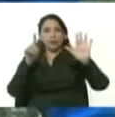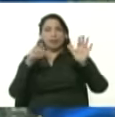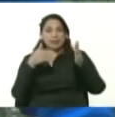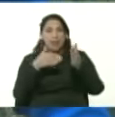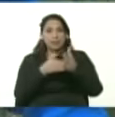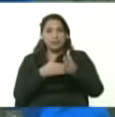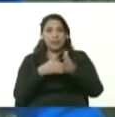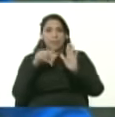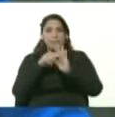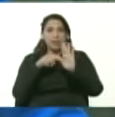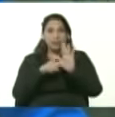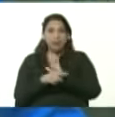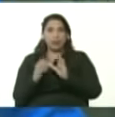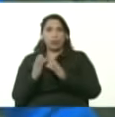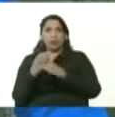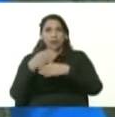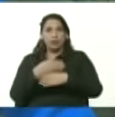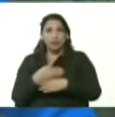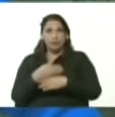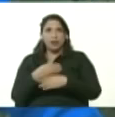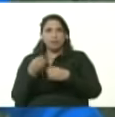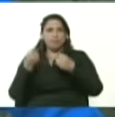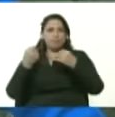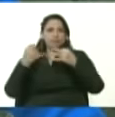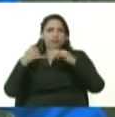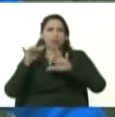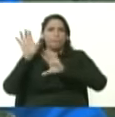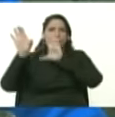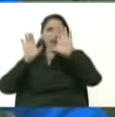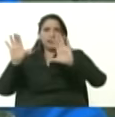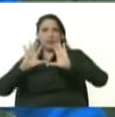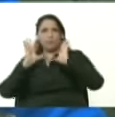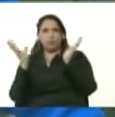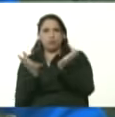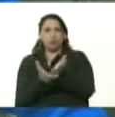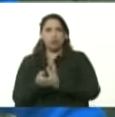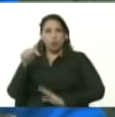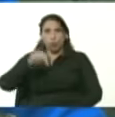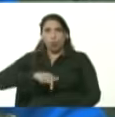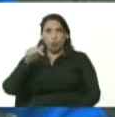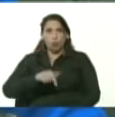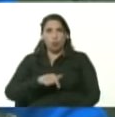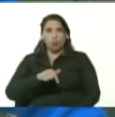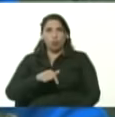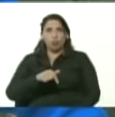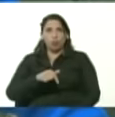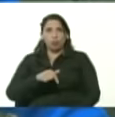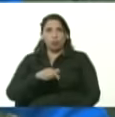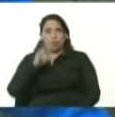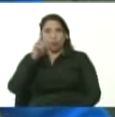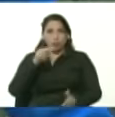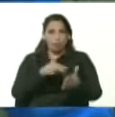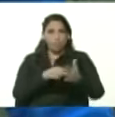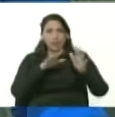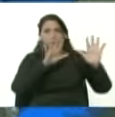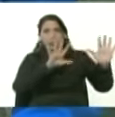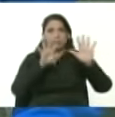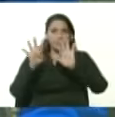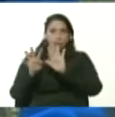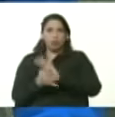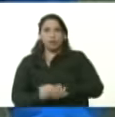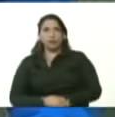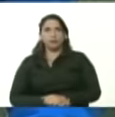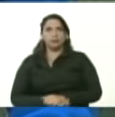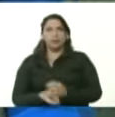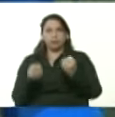medidas coercitivas a decenas de países del mundo. Hoy, en 2019,